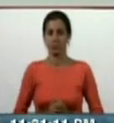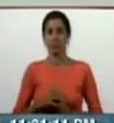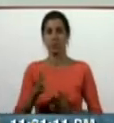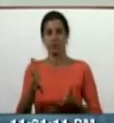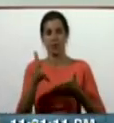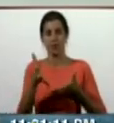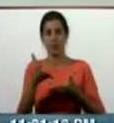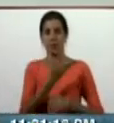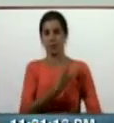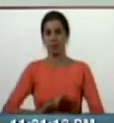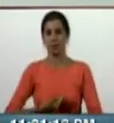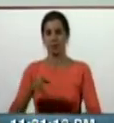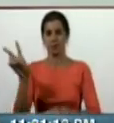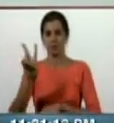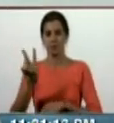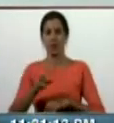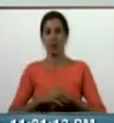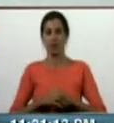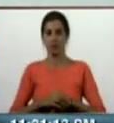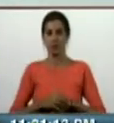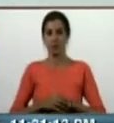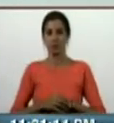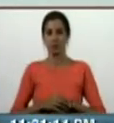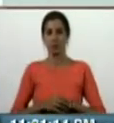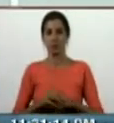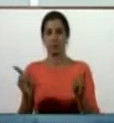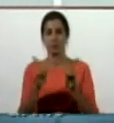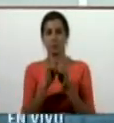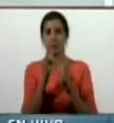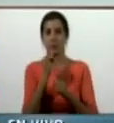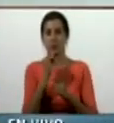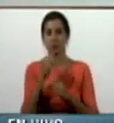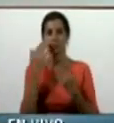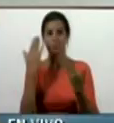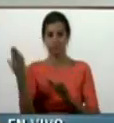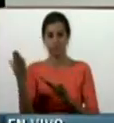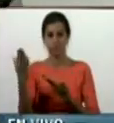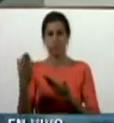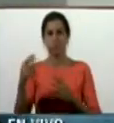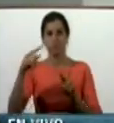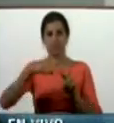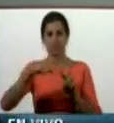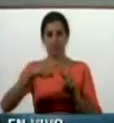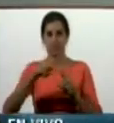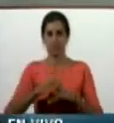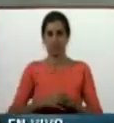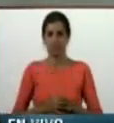presidente de la República Bolivariana de Venezuela. Con la información, retornamos a los estudios. Adelante.